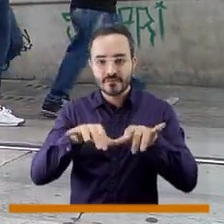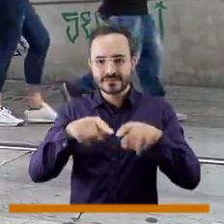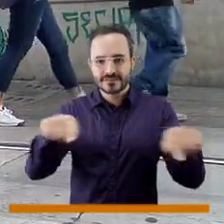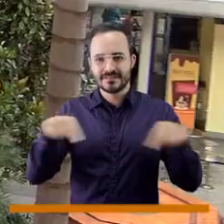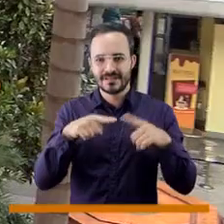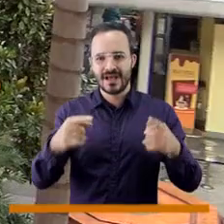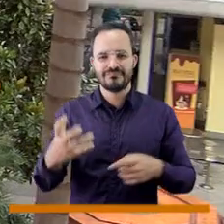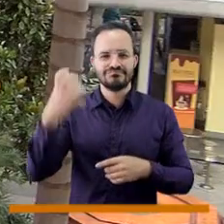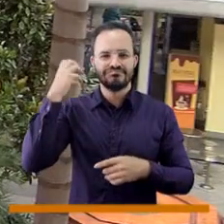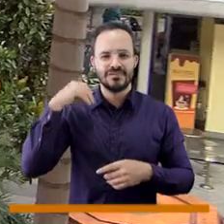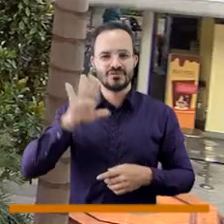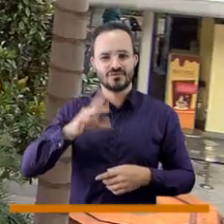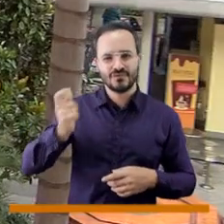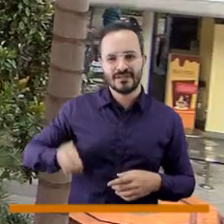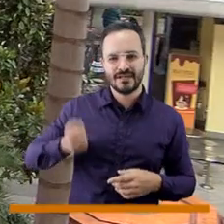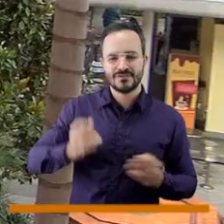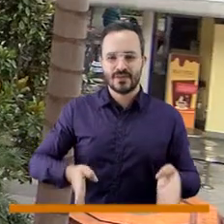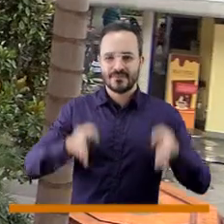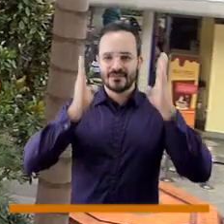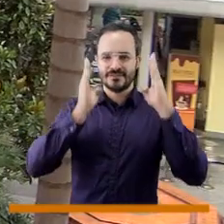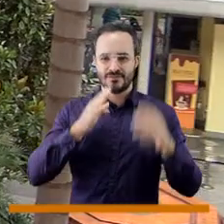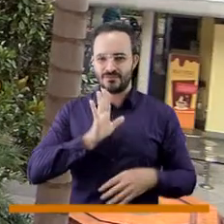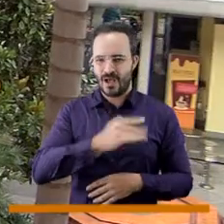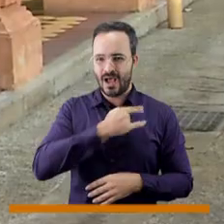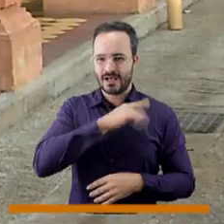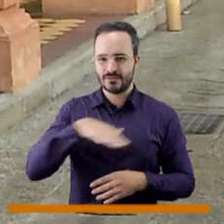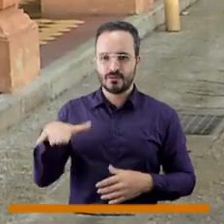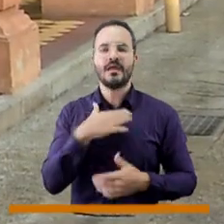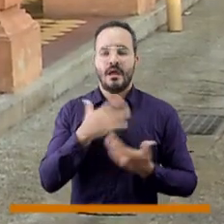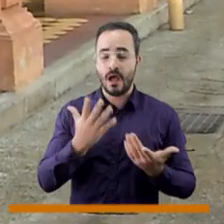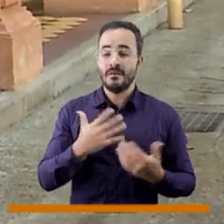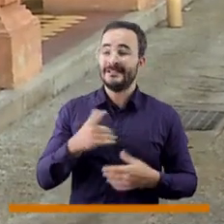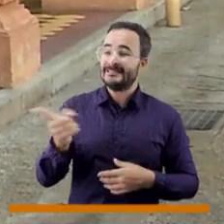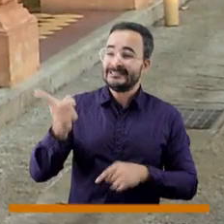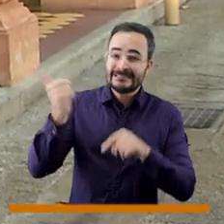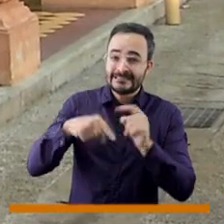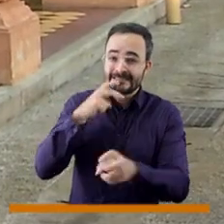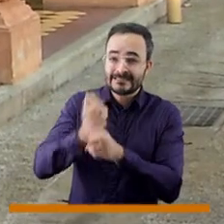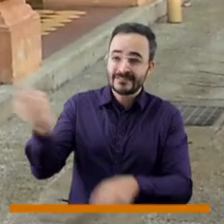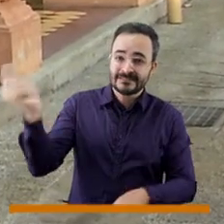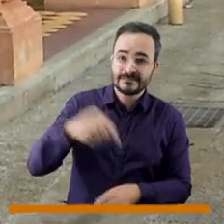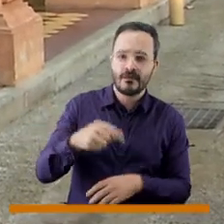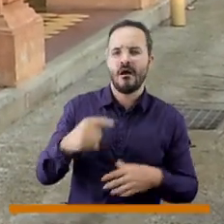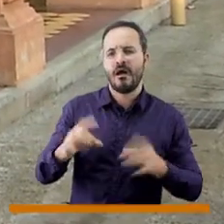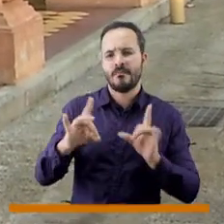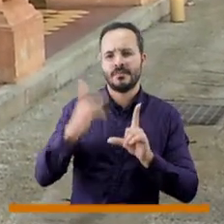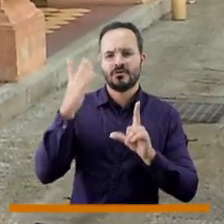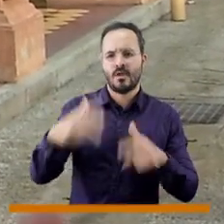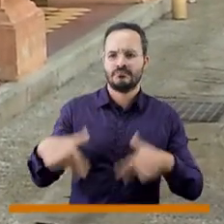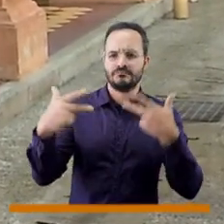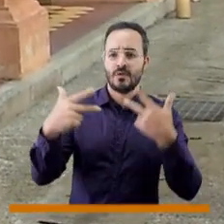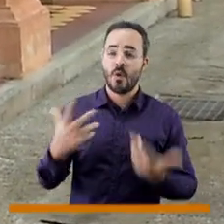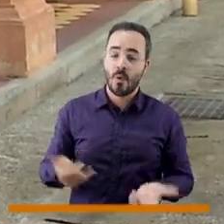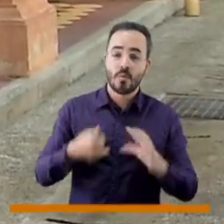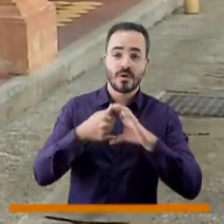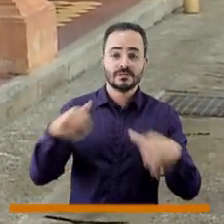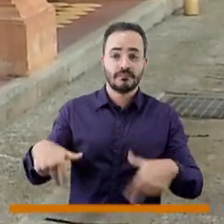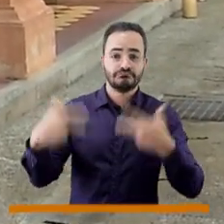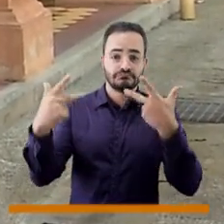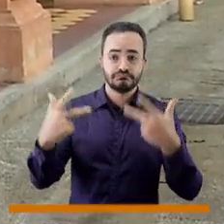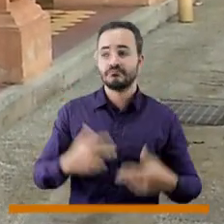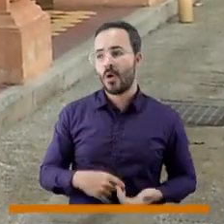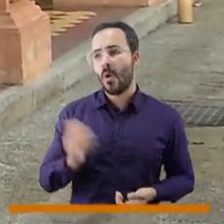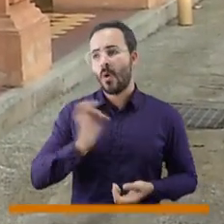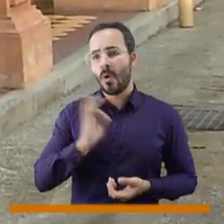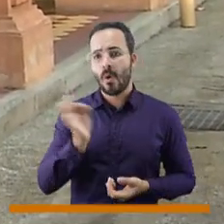antigua Escuela de Derecho, entonces se puede hacer una mediación por medios virtuales, a través de una videollamada de